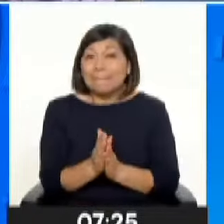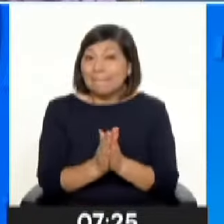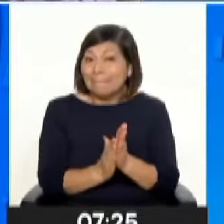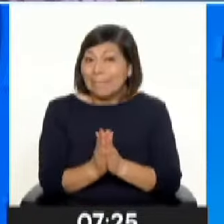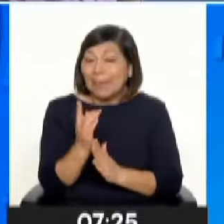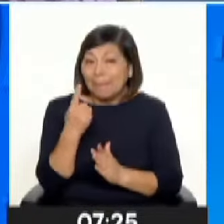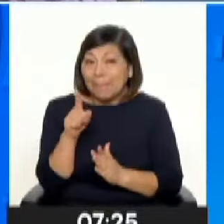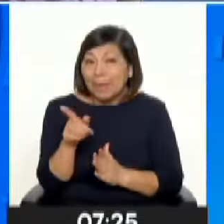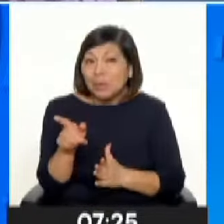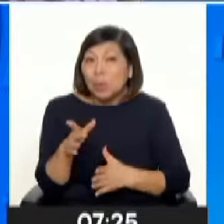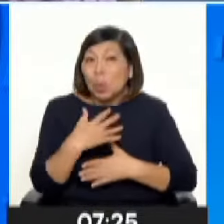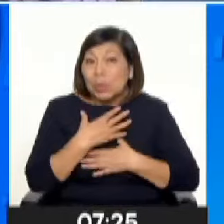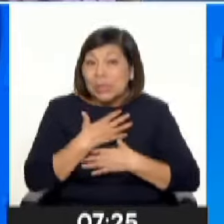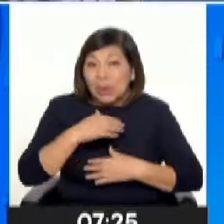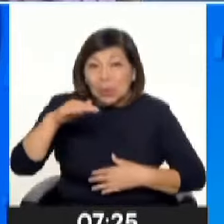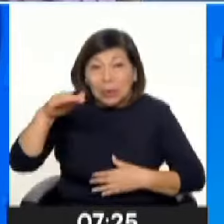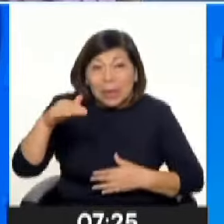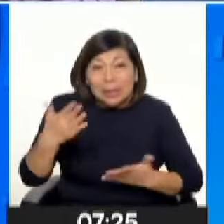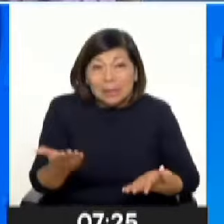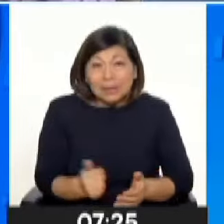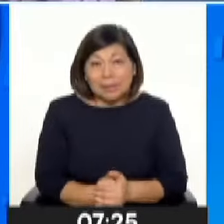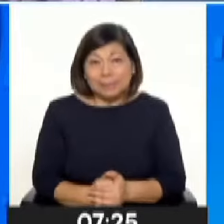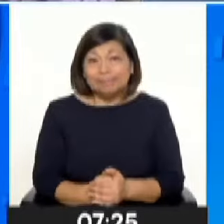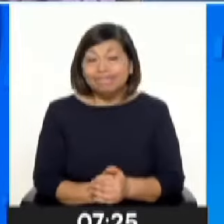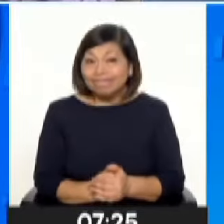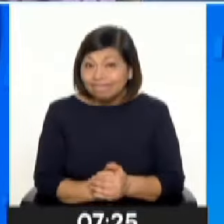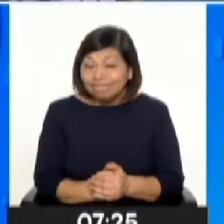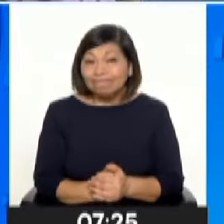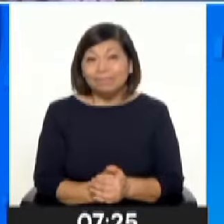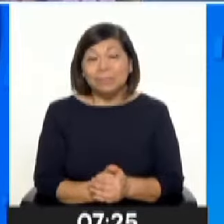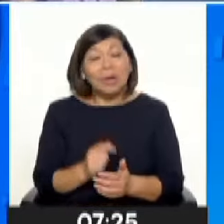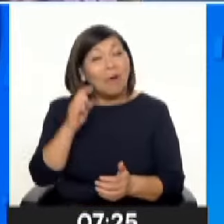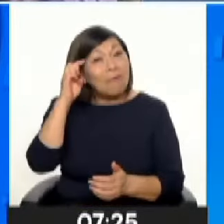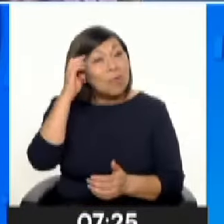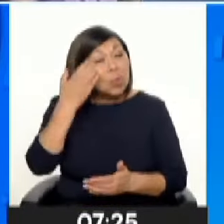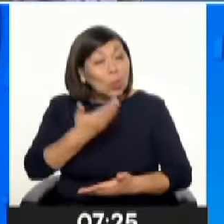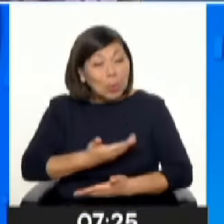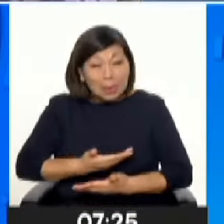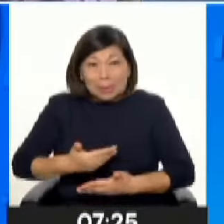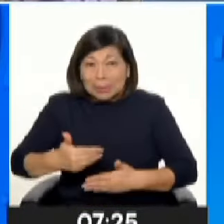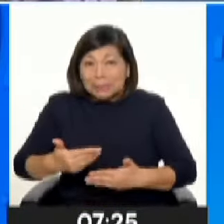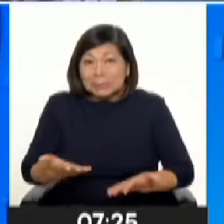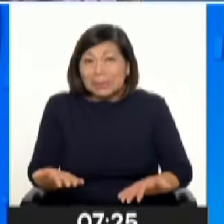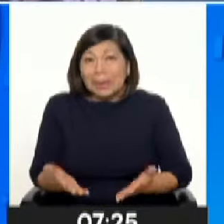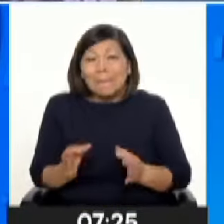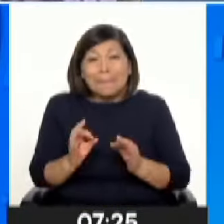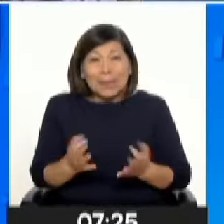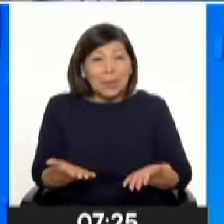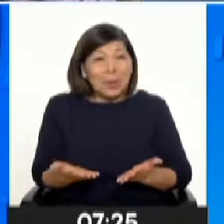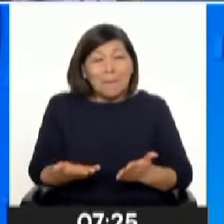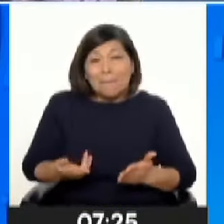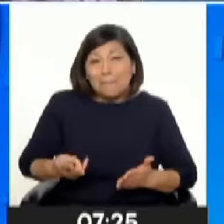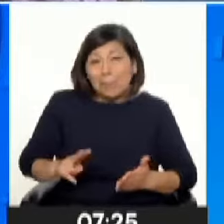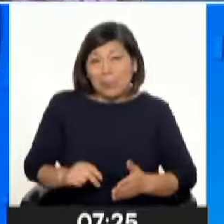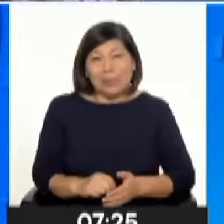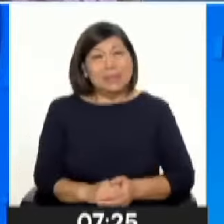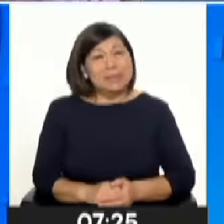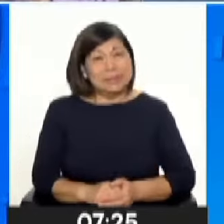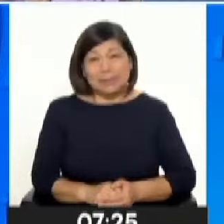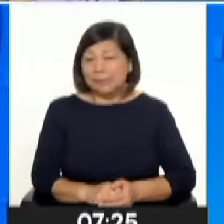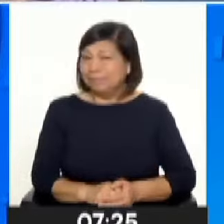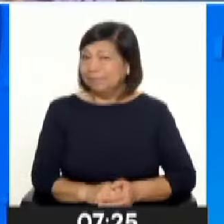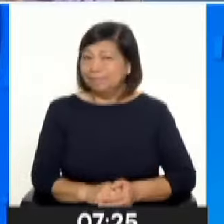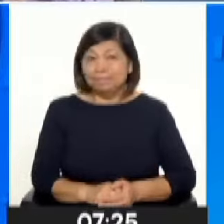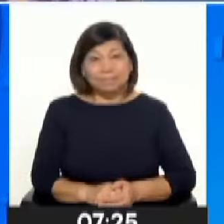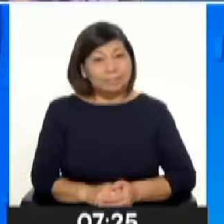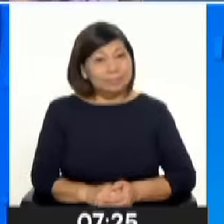beneficios para esa salud de la niña y del futuro bebé, los riesgos son mayores a los beneficios. Y